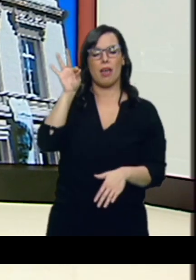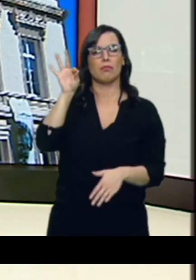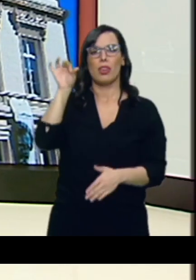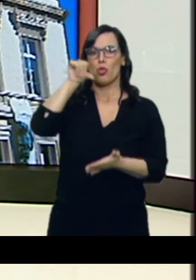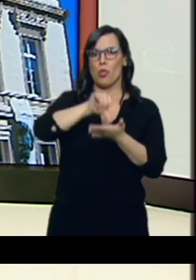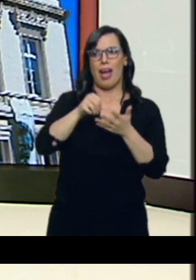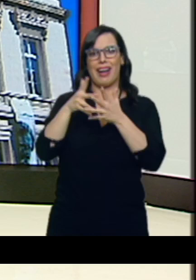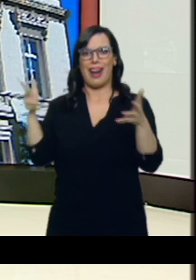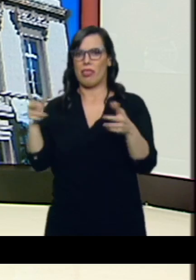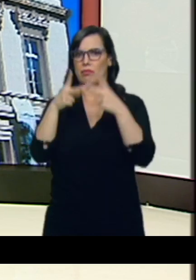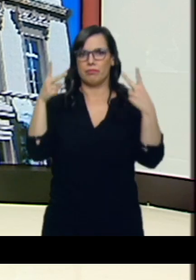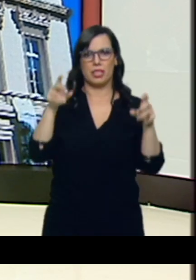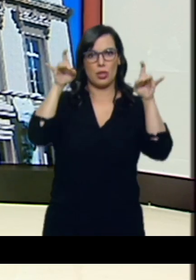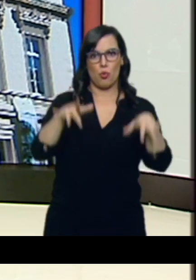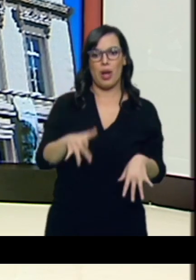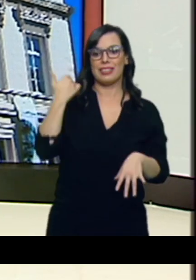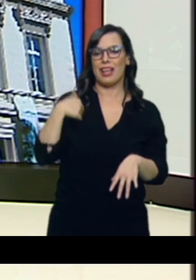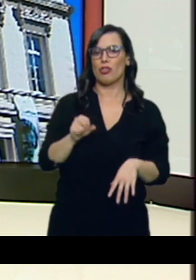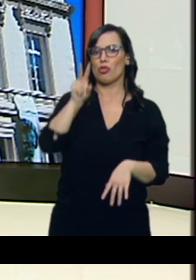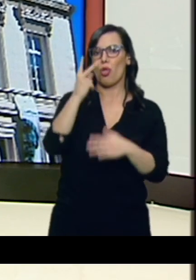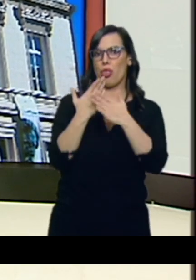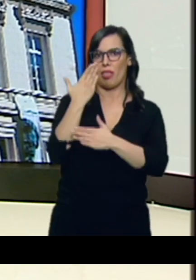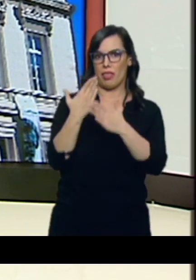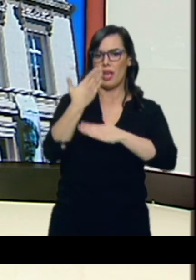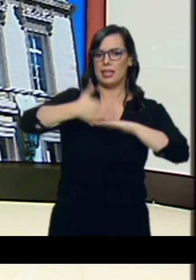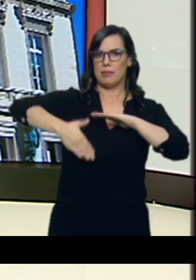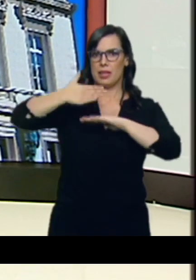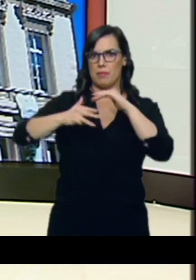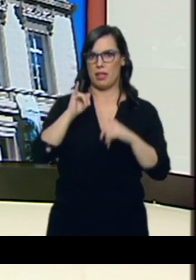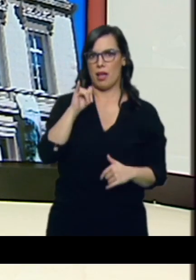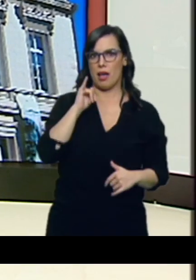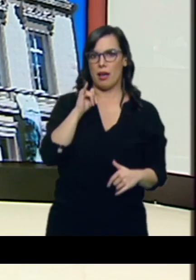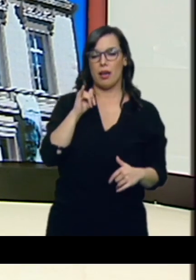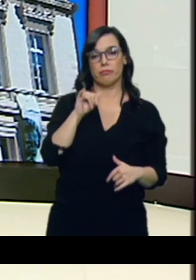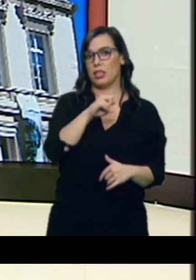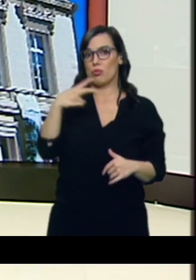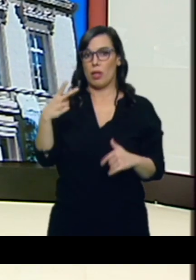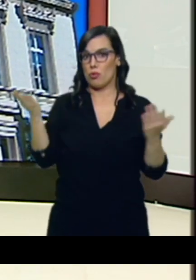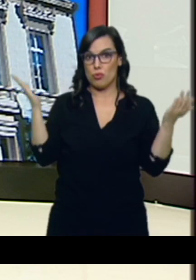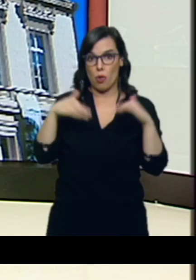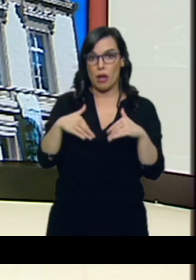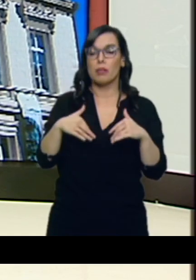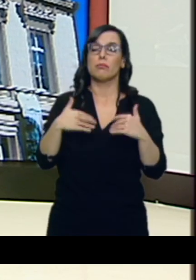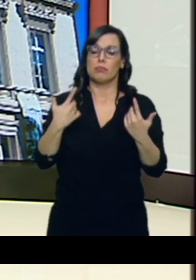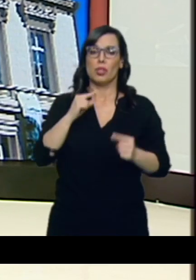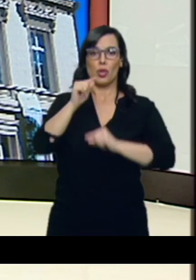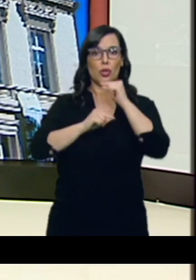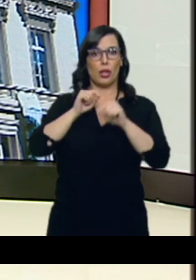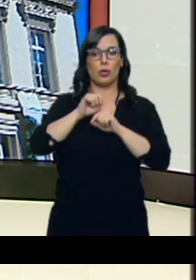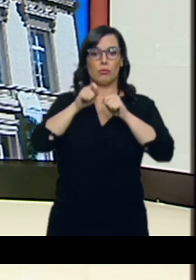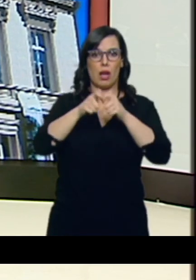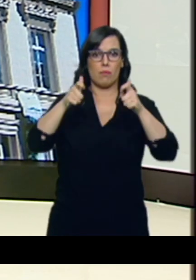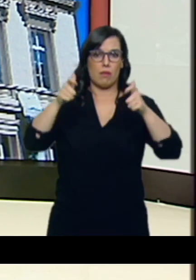grandes ciudades. La ciudad llevaba ya 12 días con medidas restrictivas, pero no han dado el resultado esperado y los contagios han